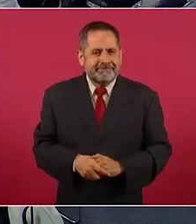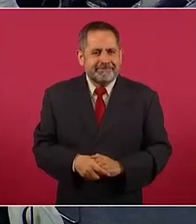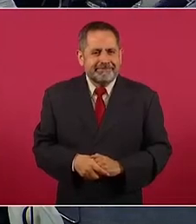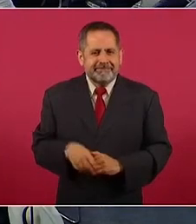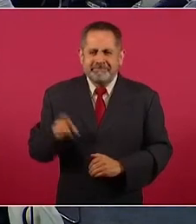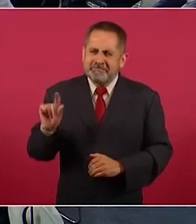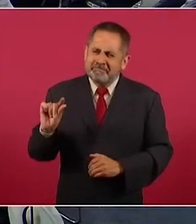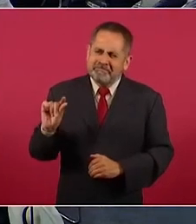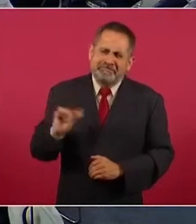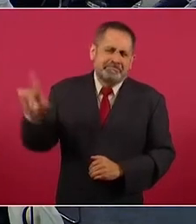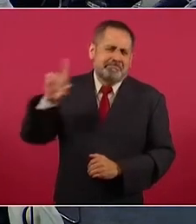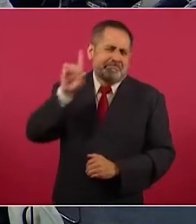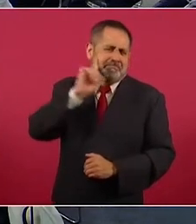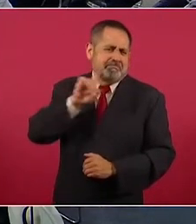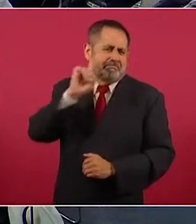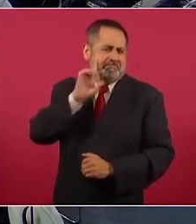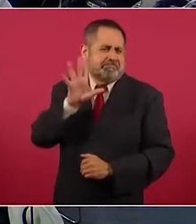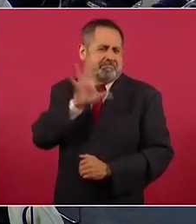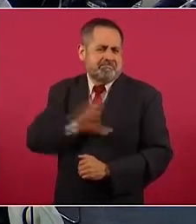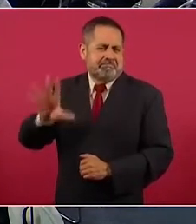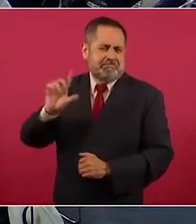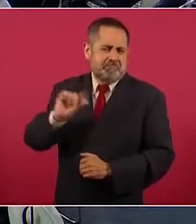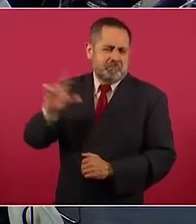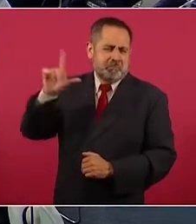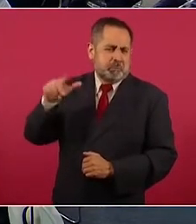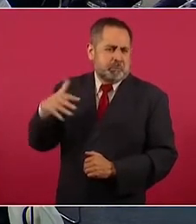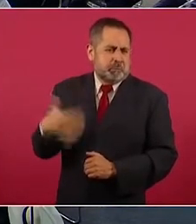Es una mujer excepcional,